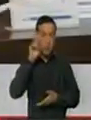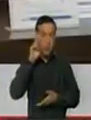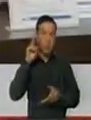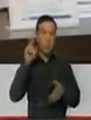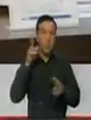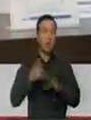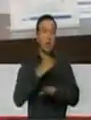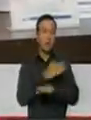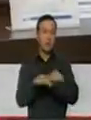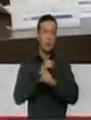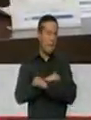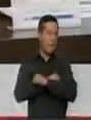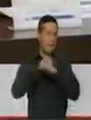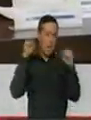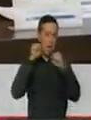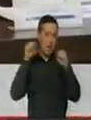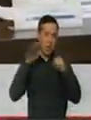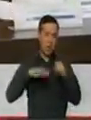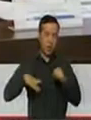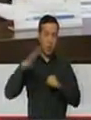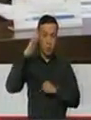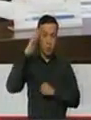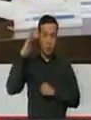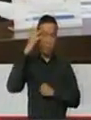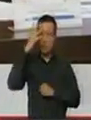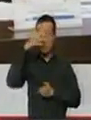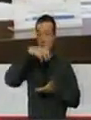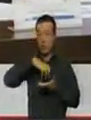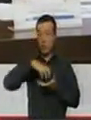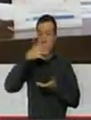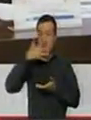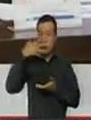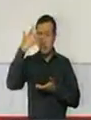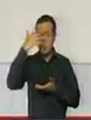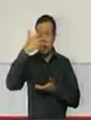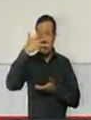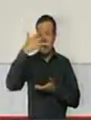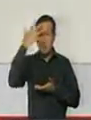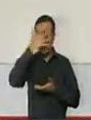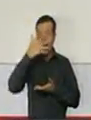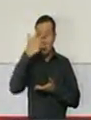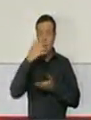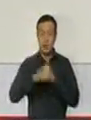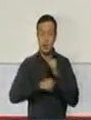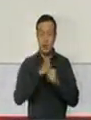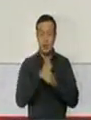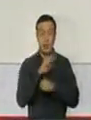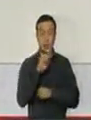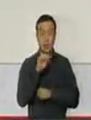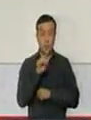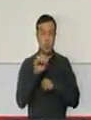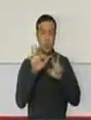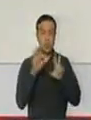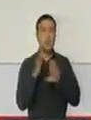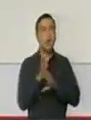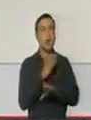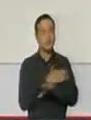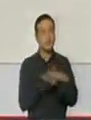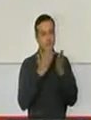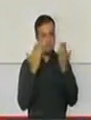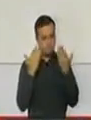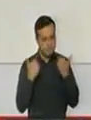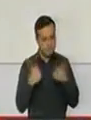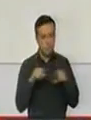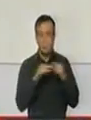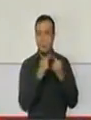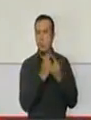atentado con coche bomba al cuartel de policía en San Lorenzo en 2018. Era un brazo que venía operando aquí en el Ecuador, perteneciente